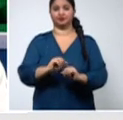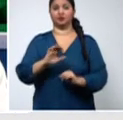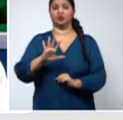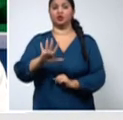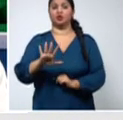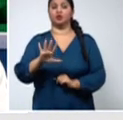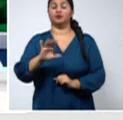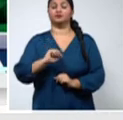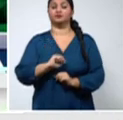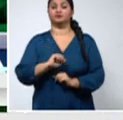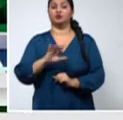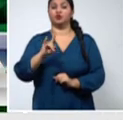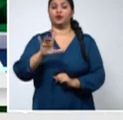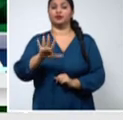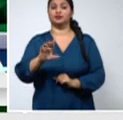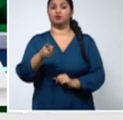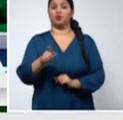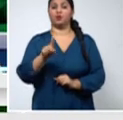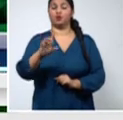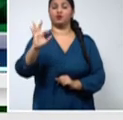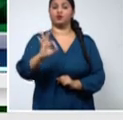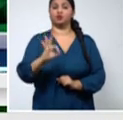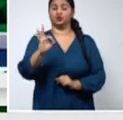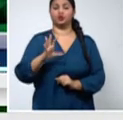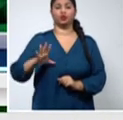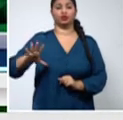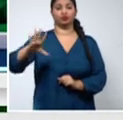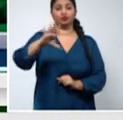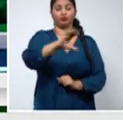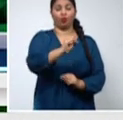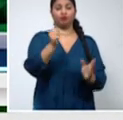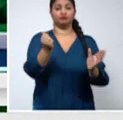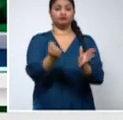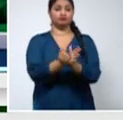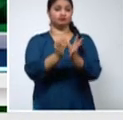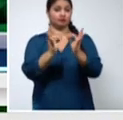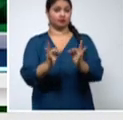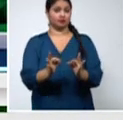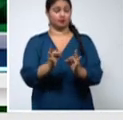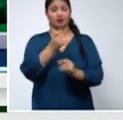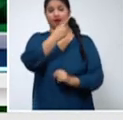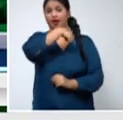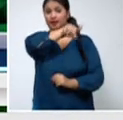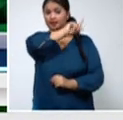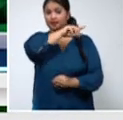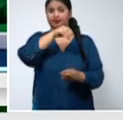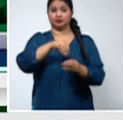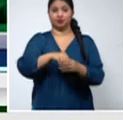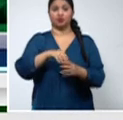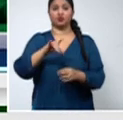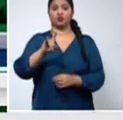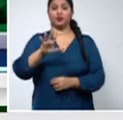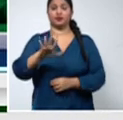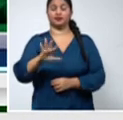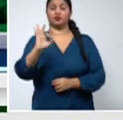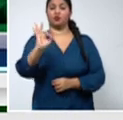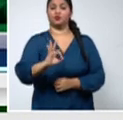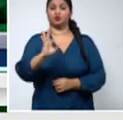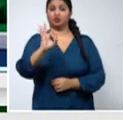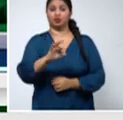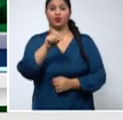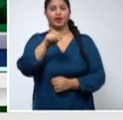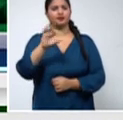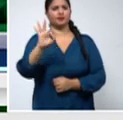95,1% de todos los pacientes diagnosticados ayer, fíjense, este por ciento cambia muy poco. Es el más